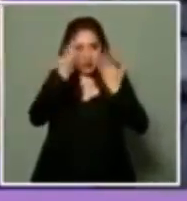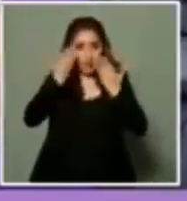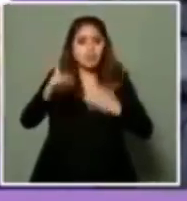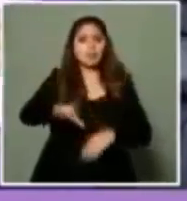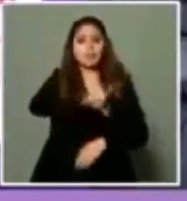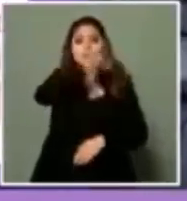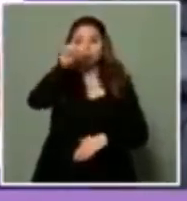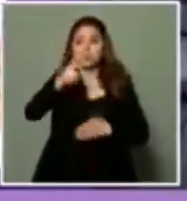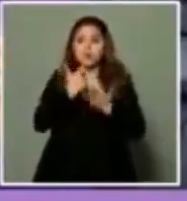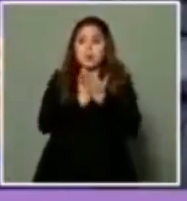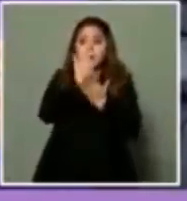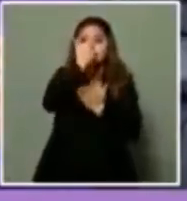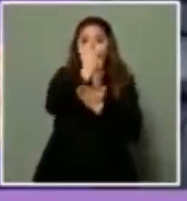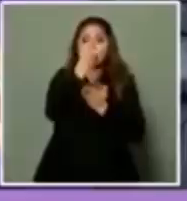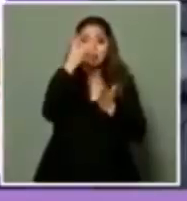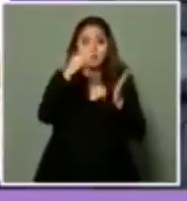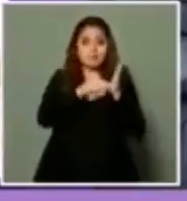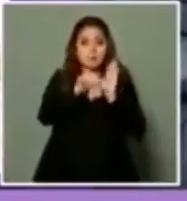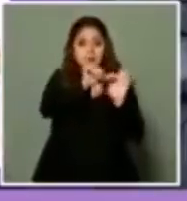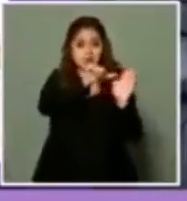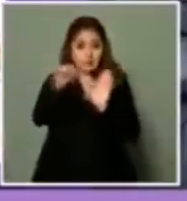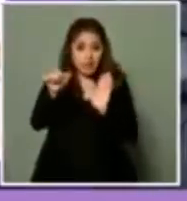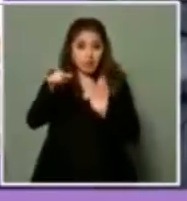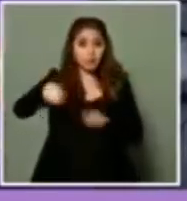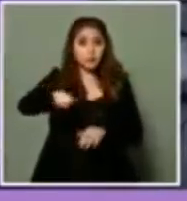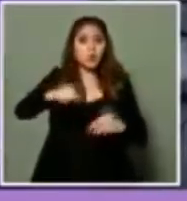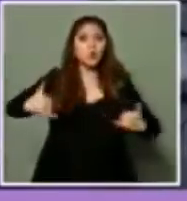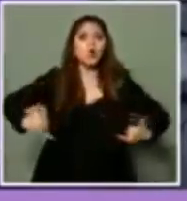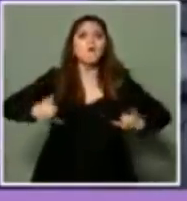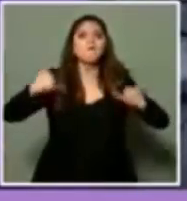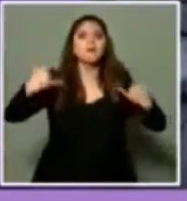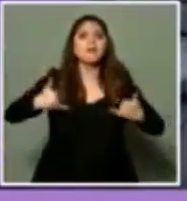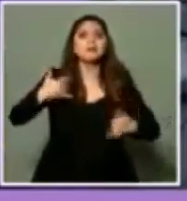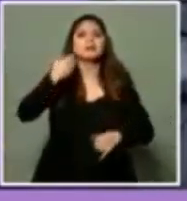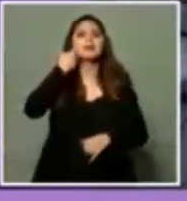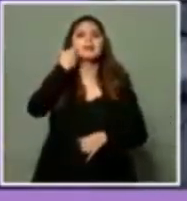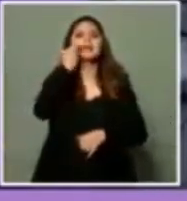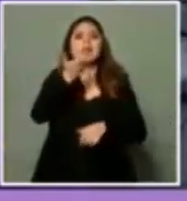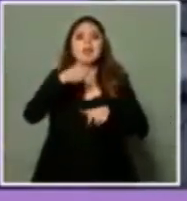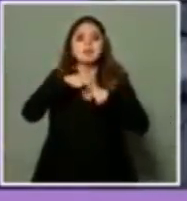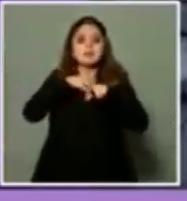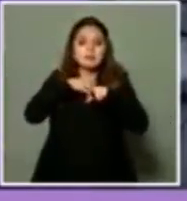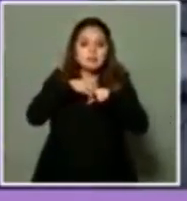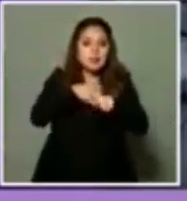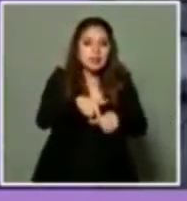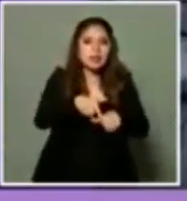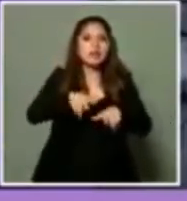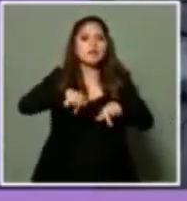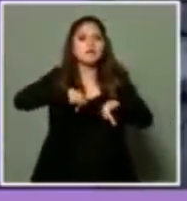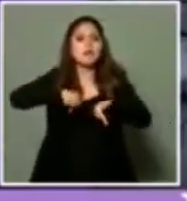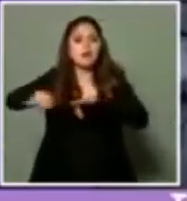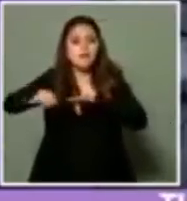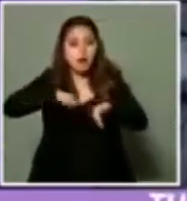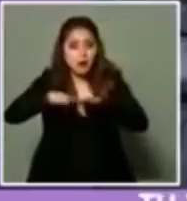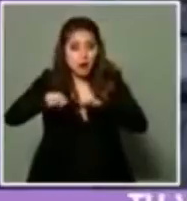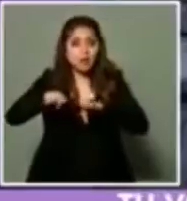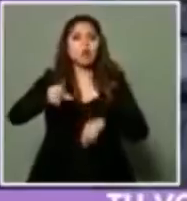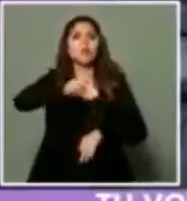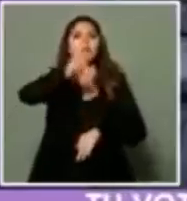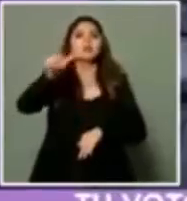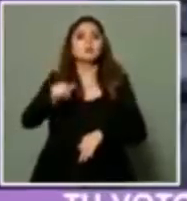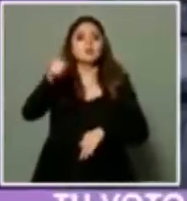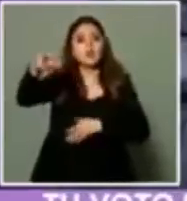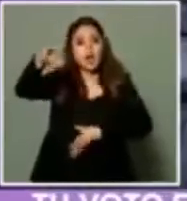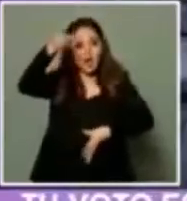pesos a los jóvenes que quieran continuar trabajando y serán aprendices